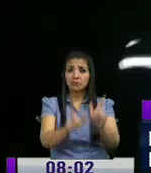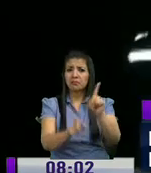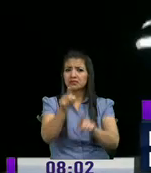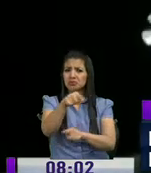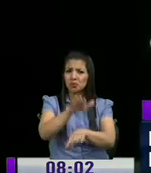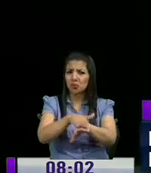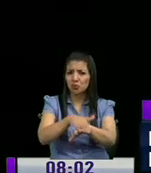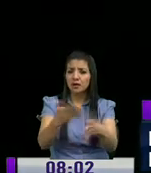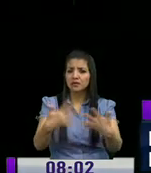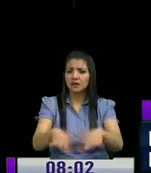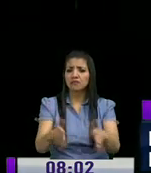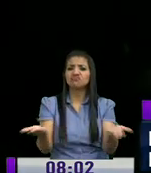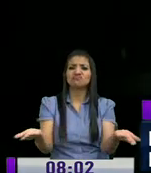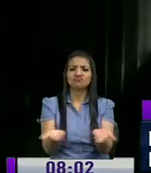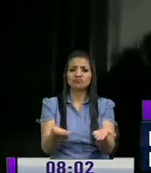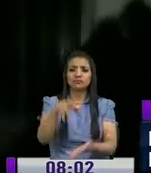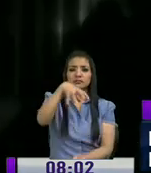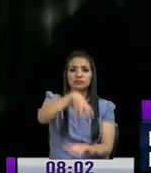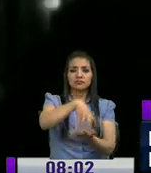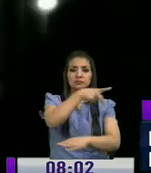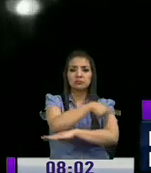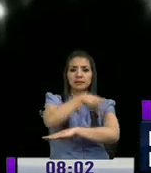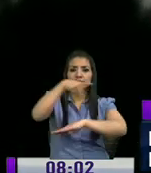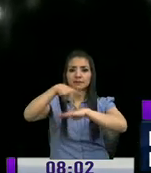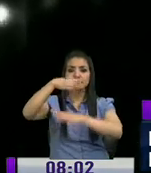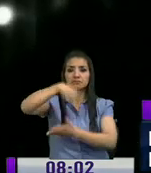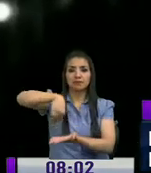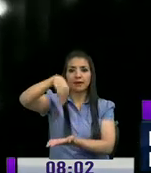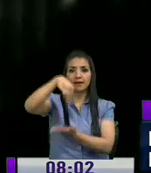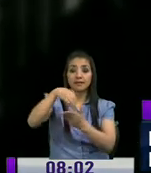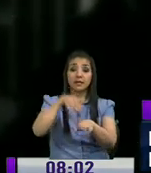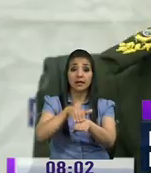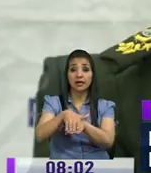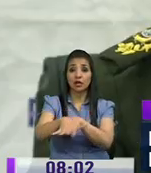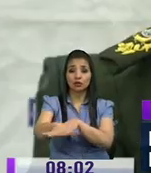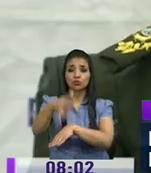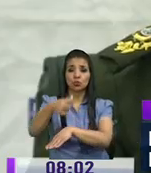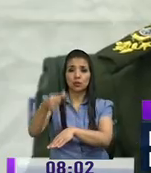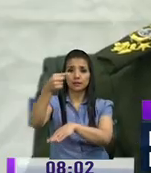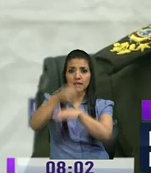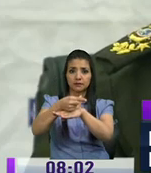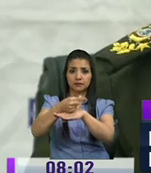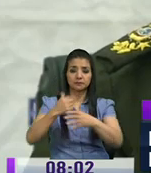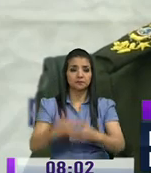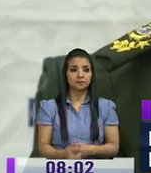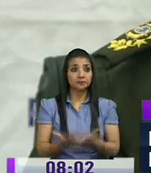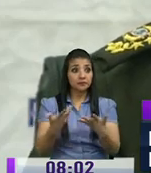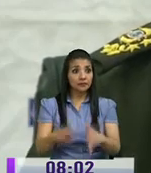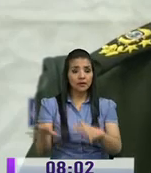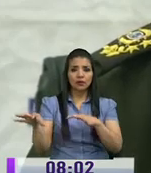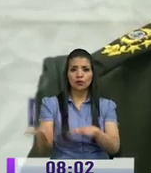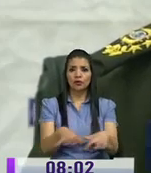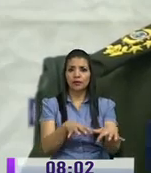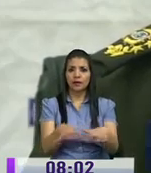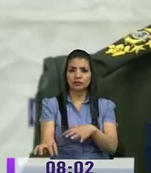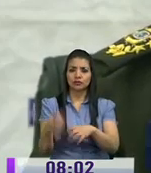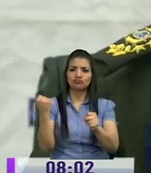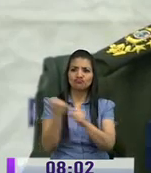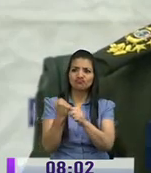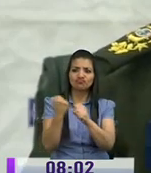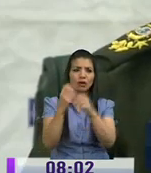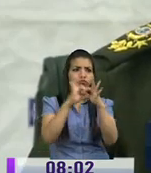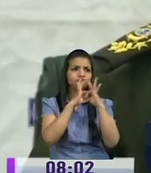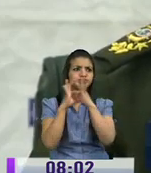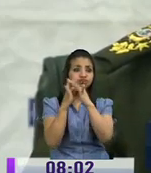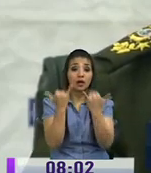pornógrafos se realizaron en las provincias de Pichincha, Manabí, Los Ríos y Guayas. Estamos trabajando en coordinación. Hoy nos tocó operar al